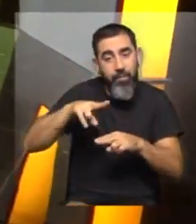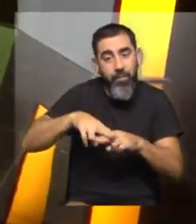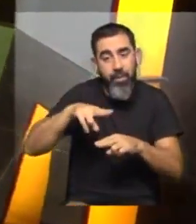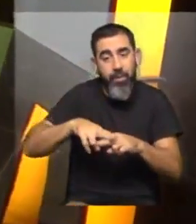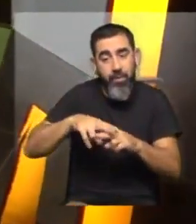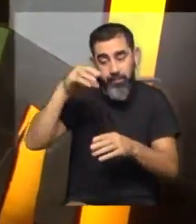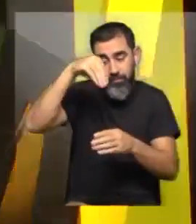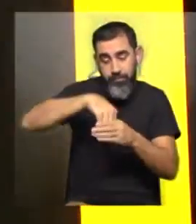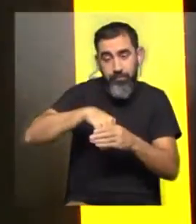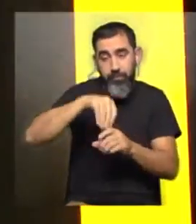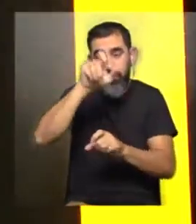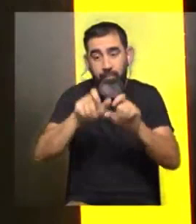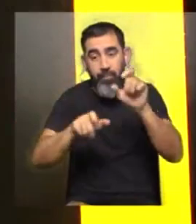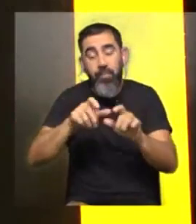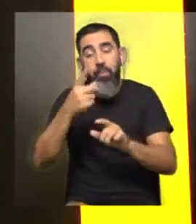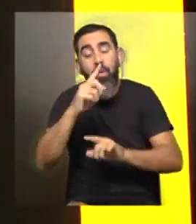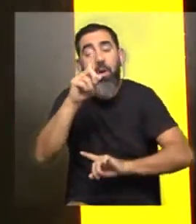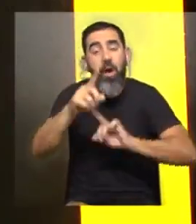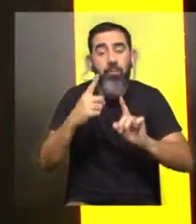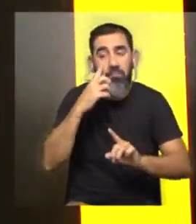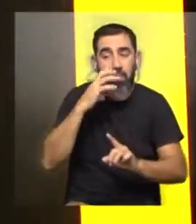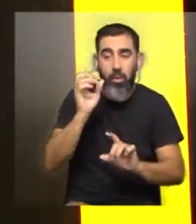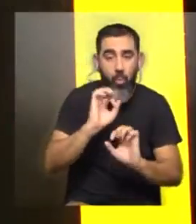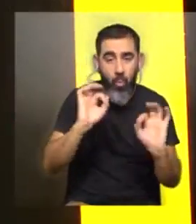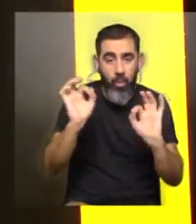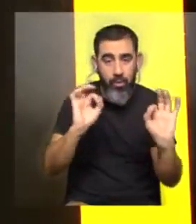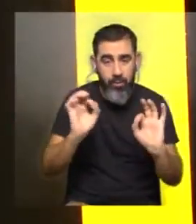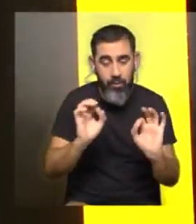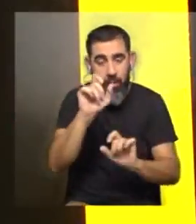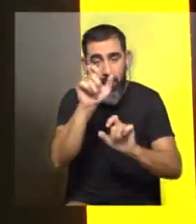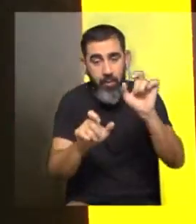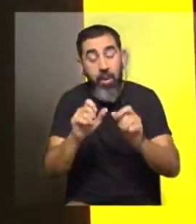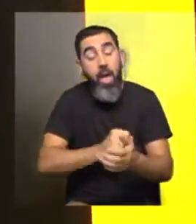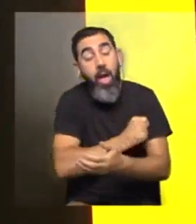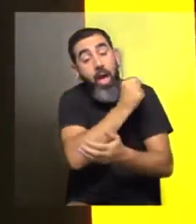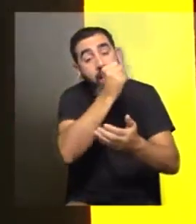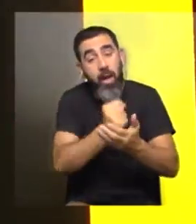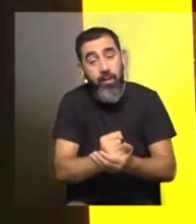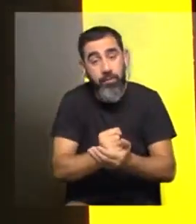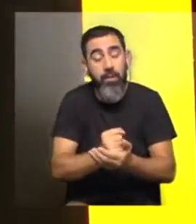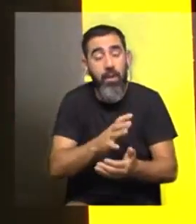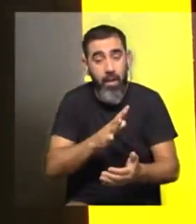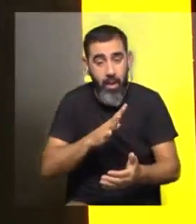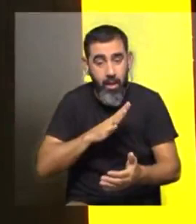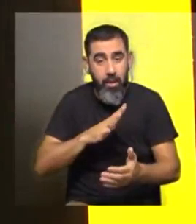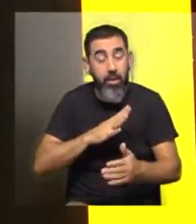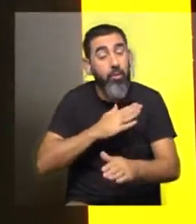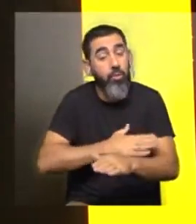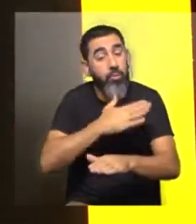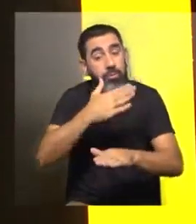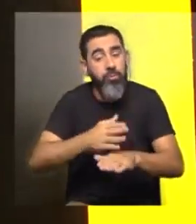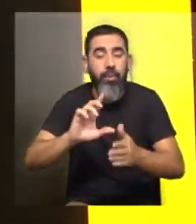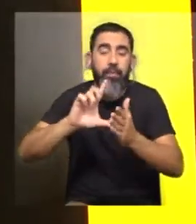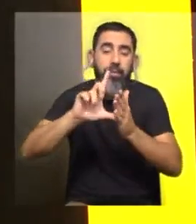está en nosotros, pero muchas veces no lo notamos, no nos damos cuenta hasta que se presentan sus consecuencias y ya es muy